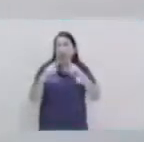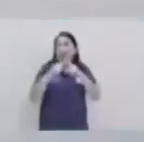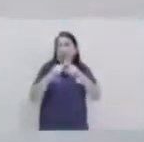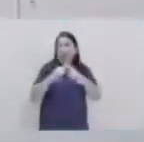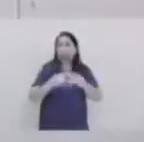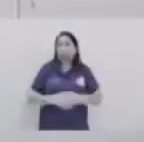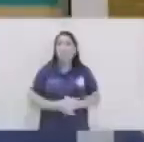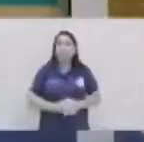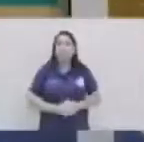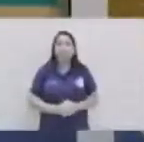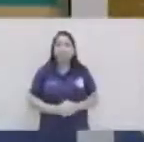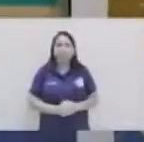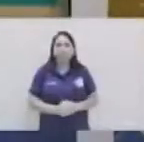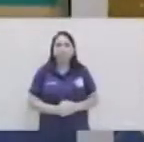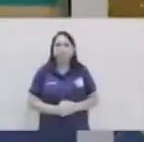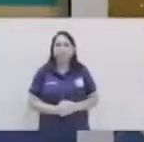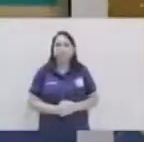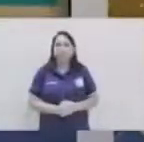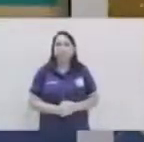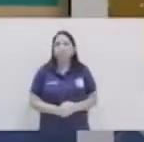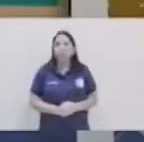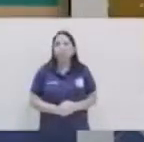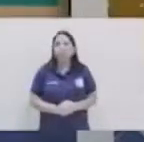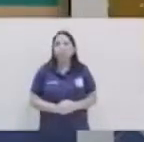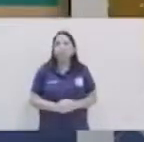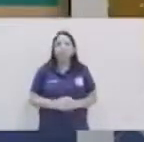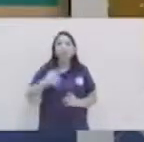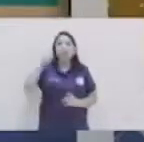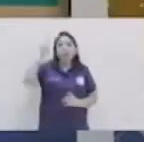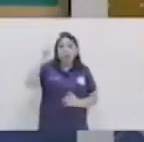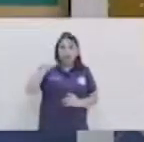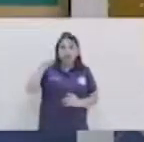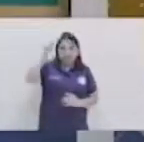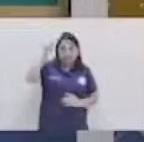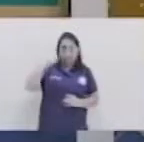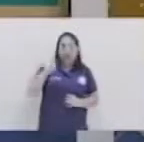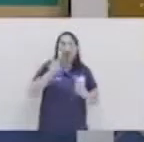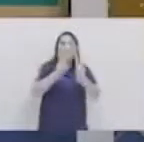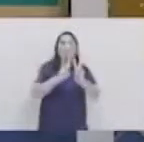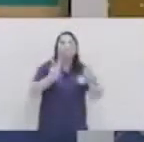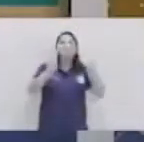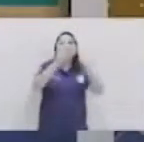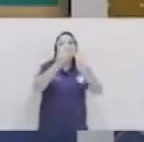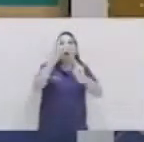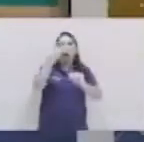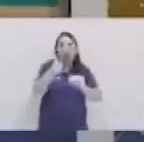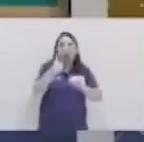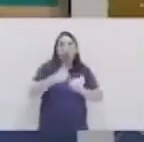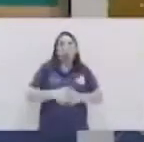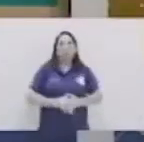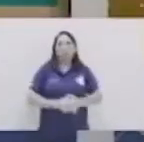vértice, recordamos pues que habíamos dicho que nuestro término, o el valor de A,